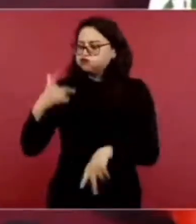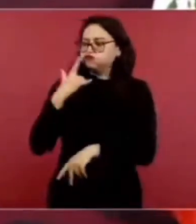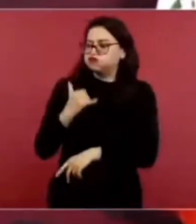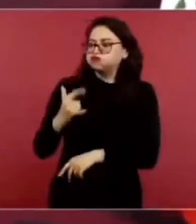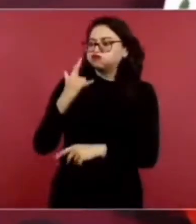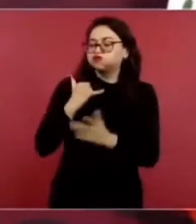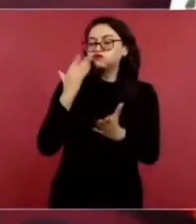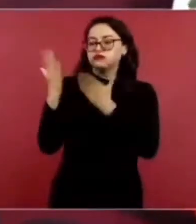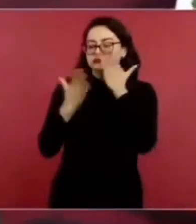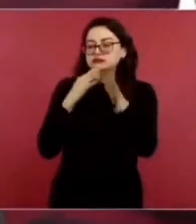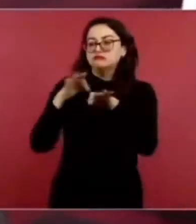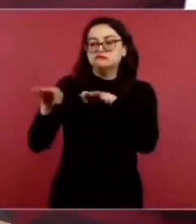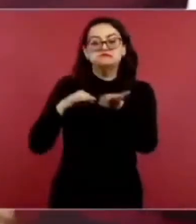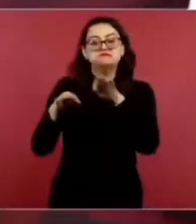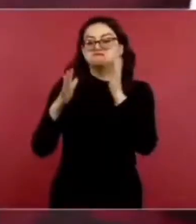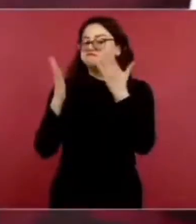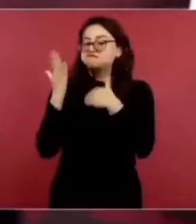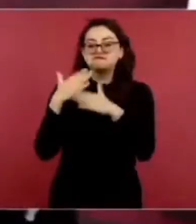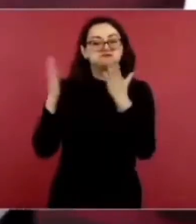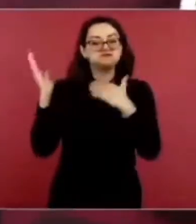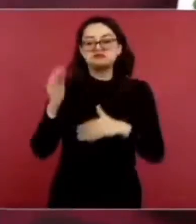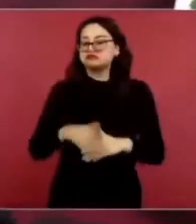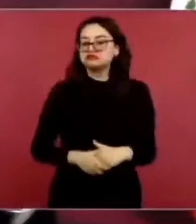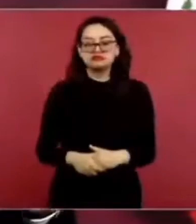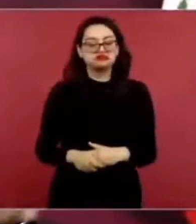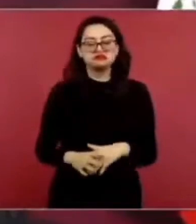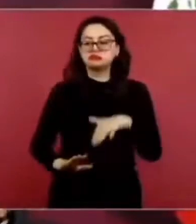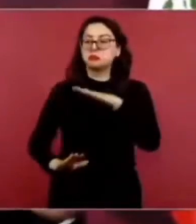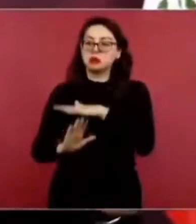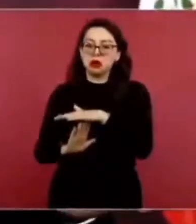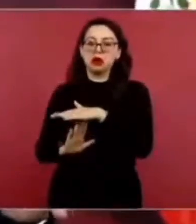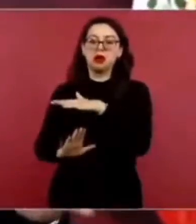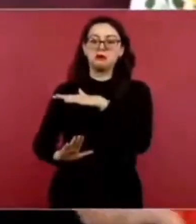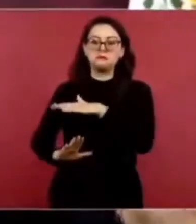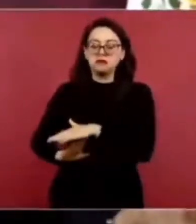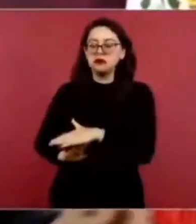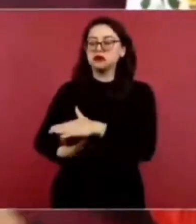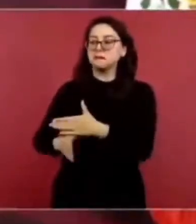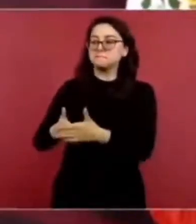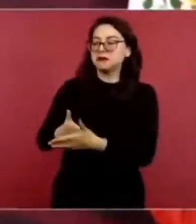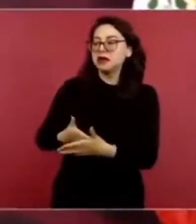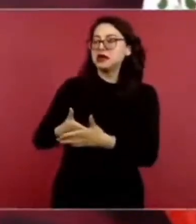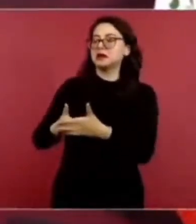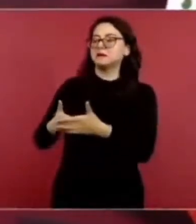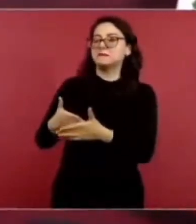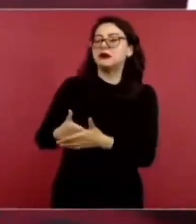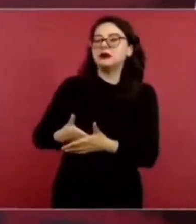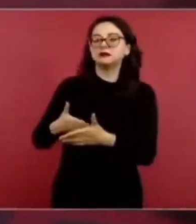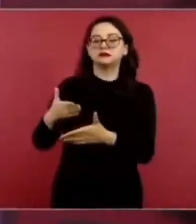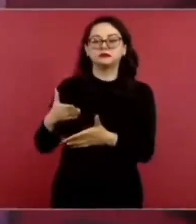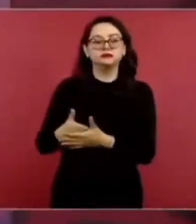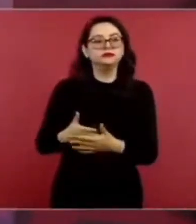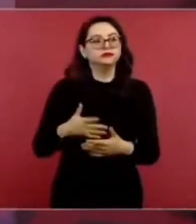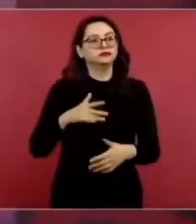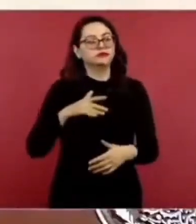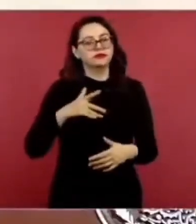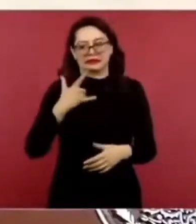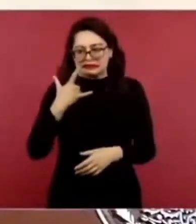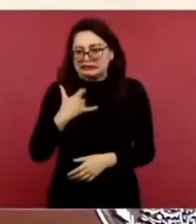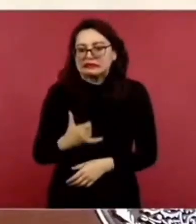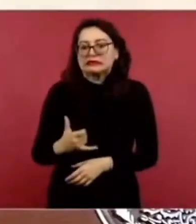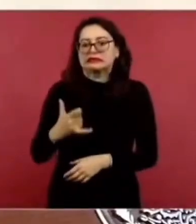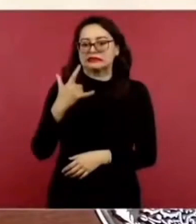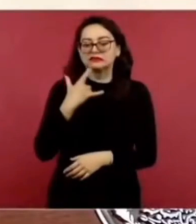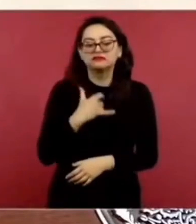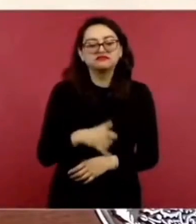escala social. Cerraron todas las puertas para poder progresar. Un